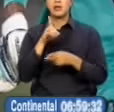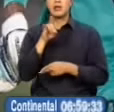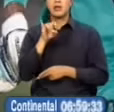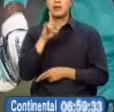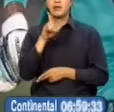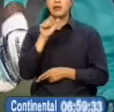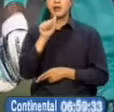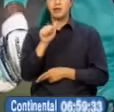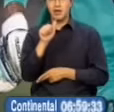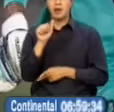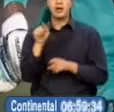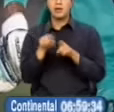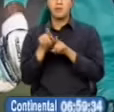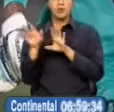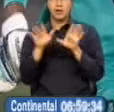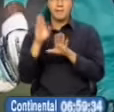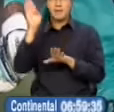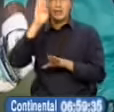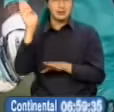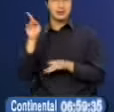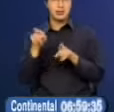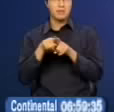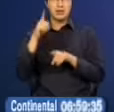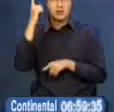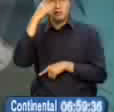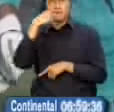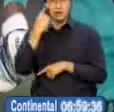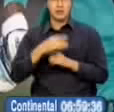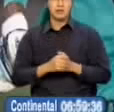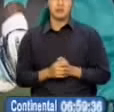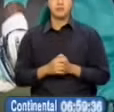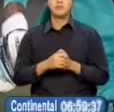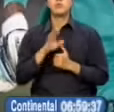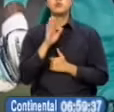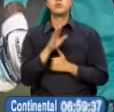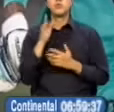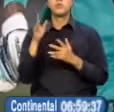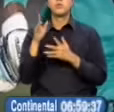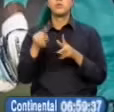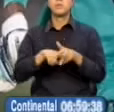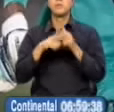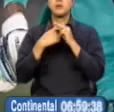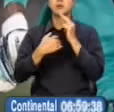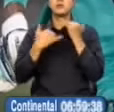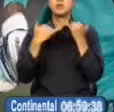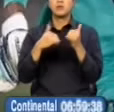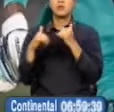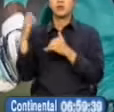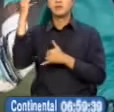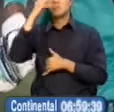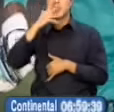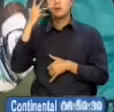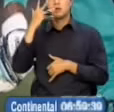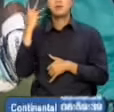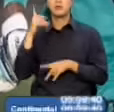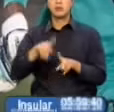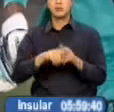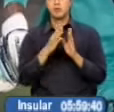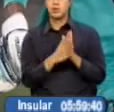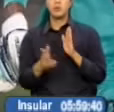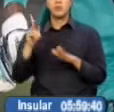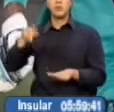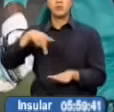con el histórico cancerbero de brasil domínguez inició su carrera como futbolista en el esmeraldas sporting clube preguntando